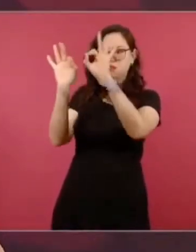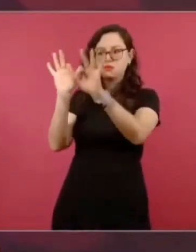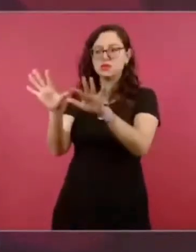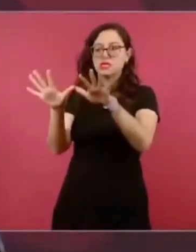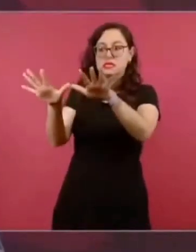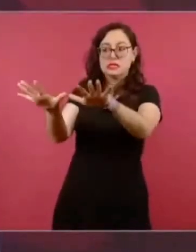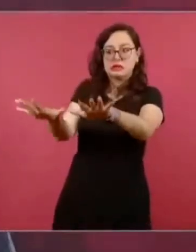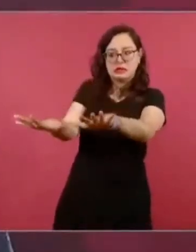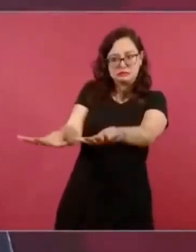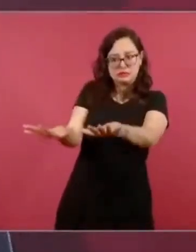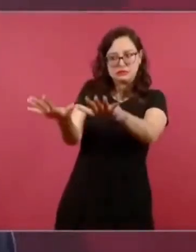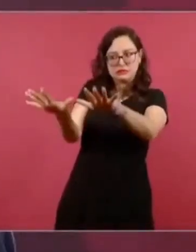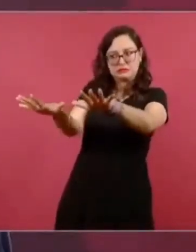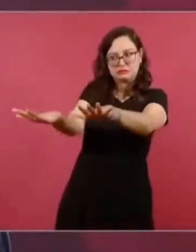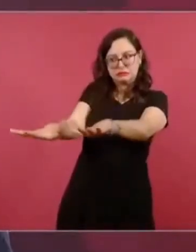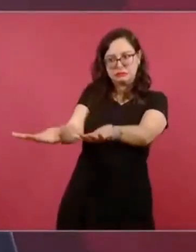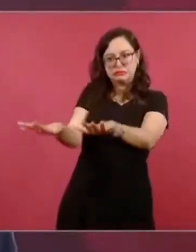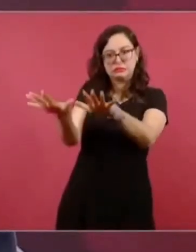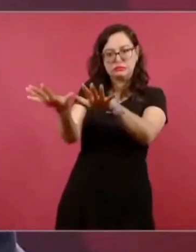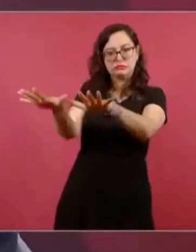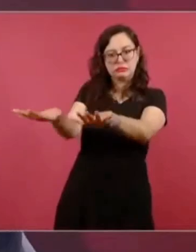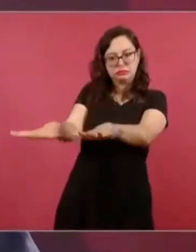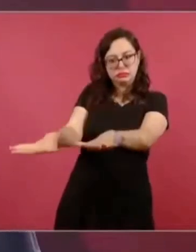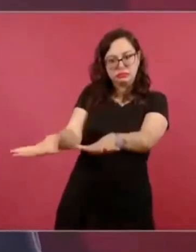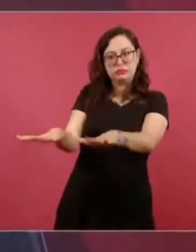de lo que realmente estaba sucediendo,